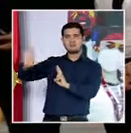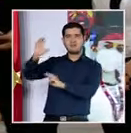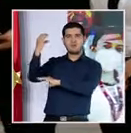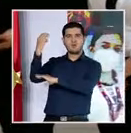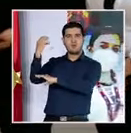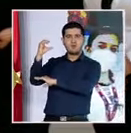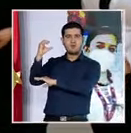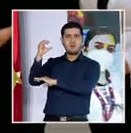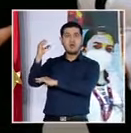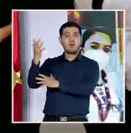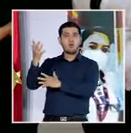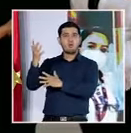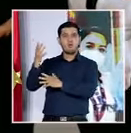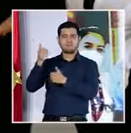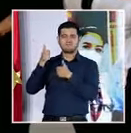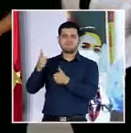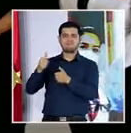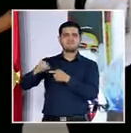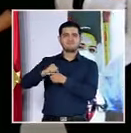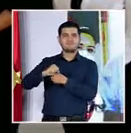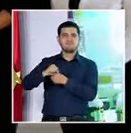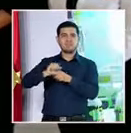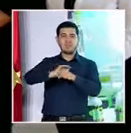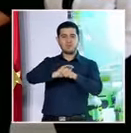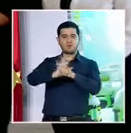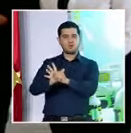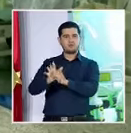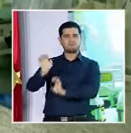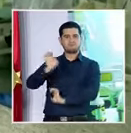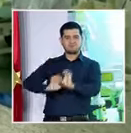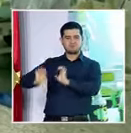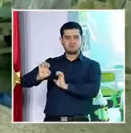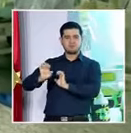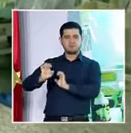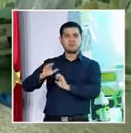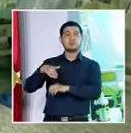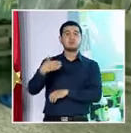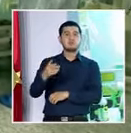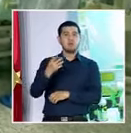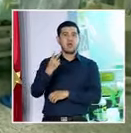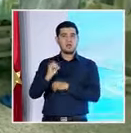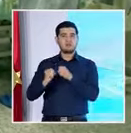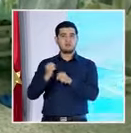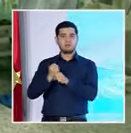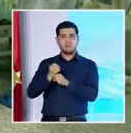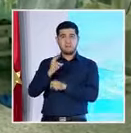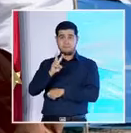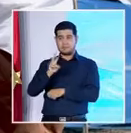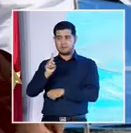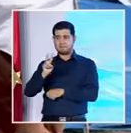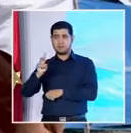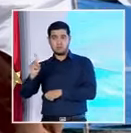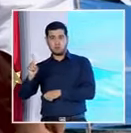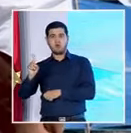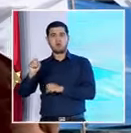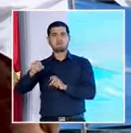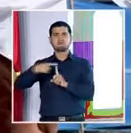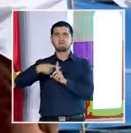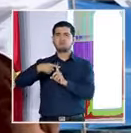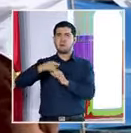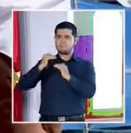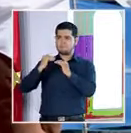pública por las buenas prácticas para el manejo de la pandemia, y para el año 2021 obtuvimos el primer lugar por el trabajo